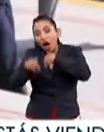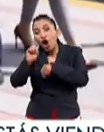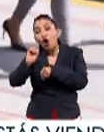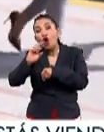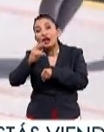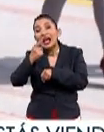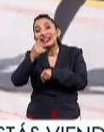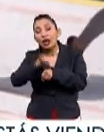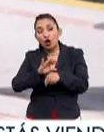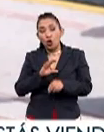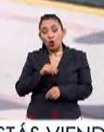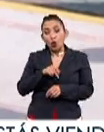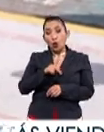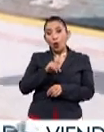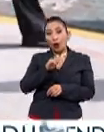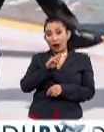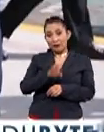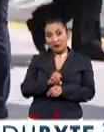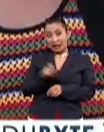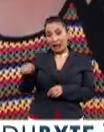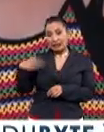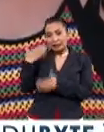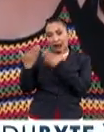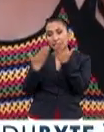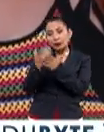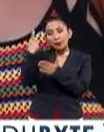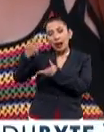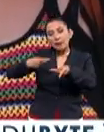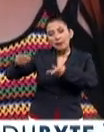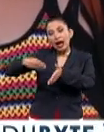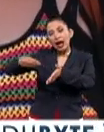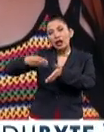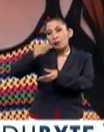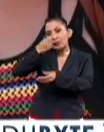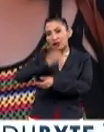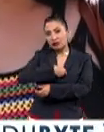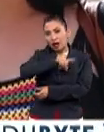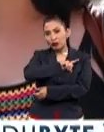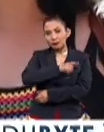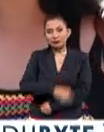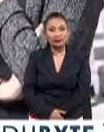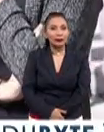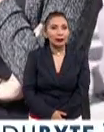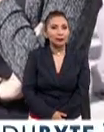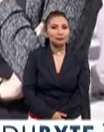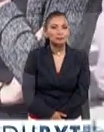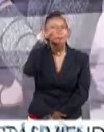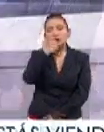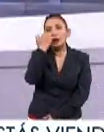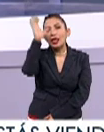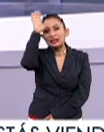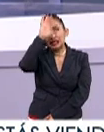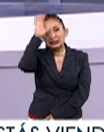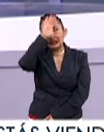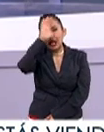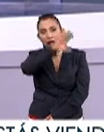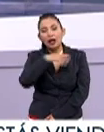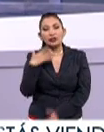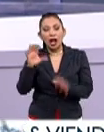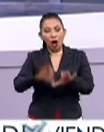y Quavi, una plataforma que ofrece servicios para la preparación de alimentos saludables. La Facultad de Ciencias